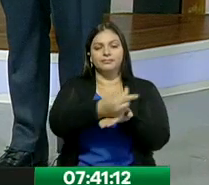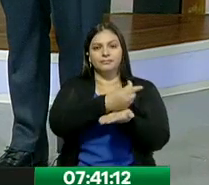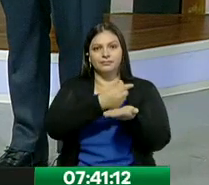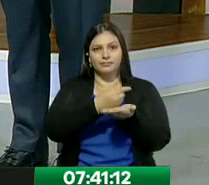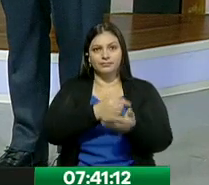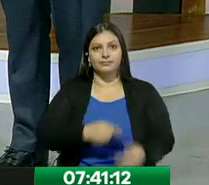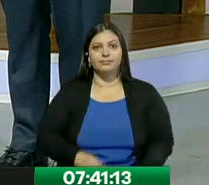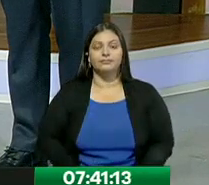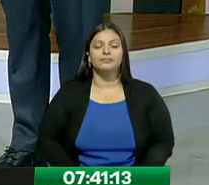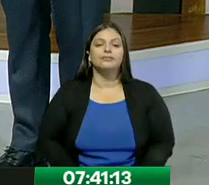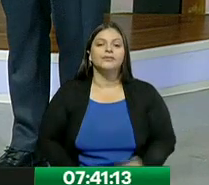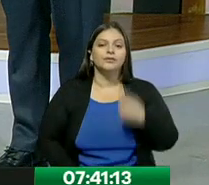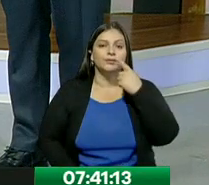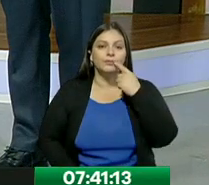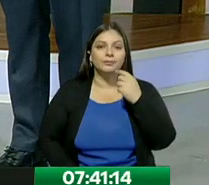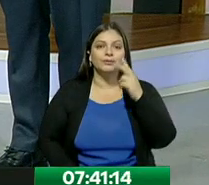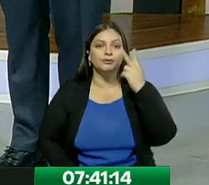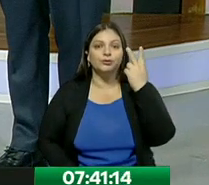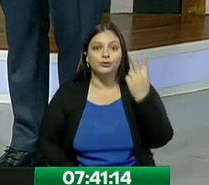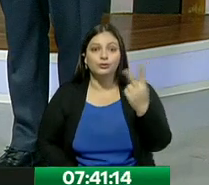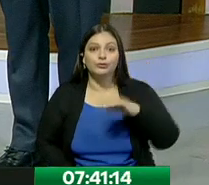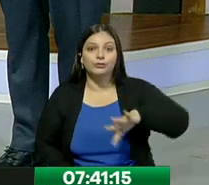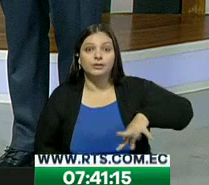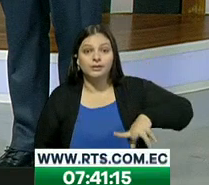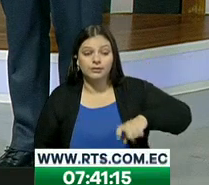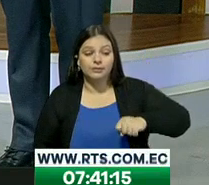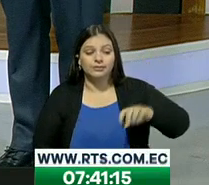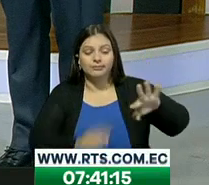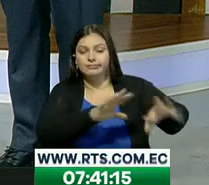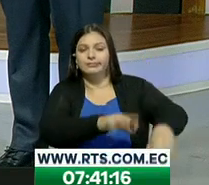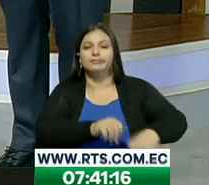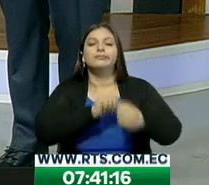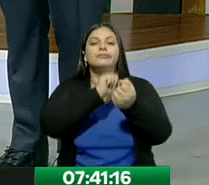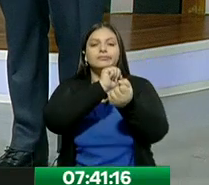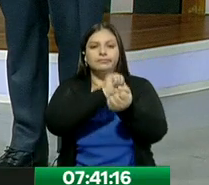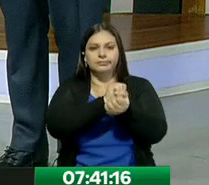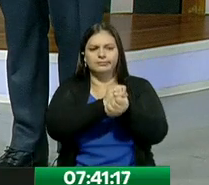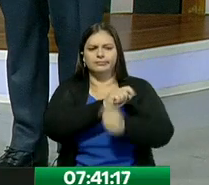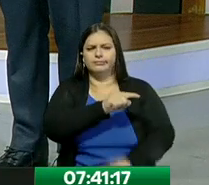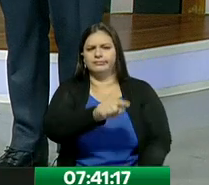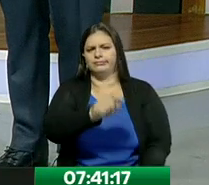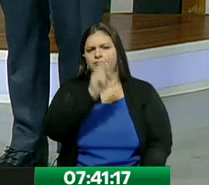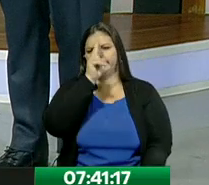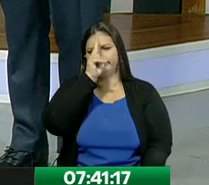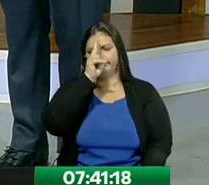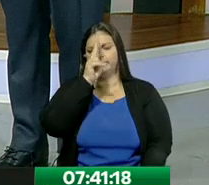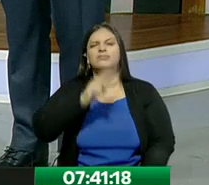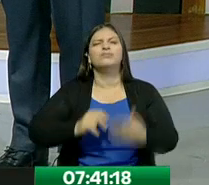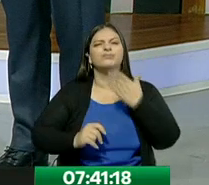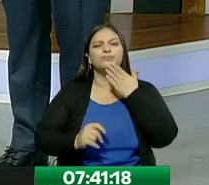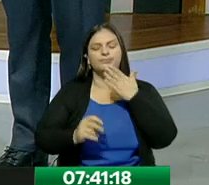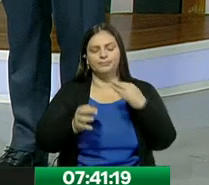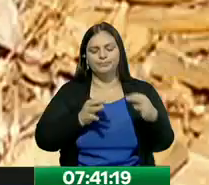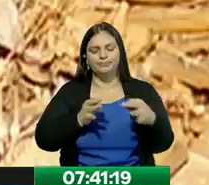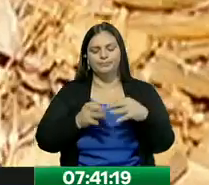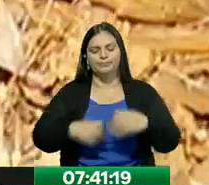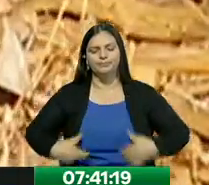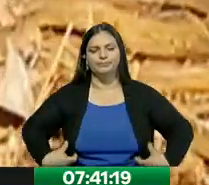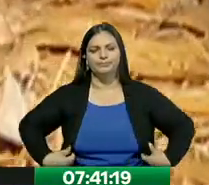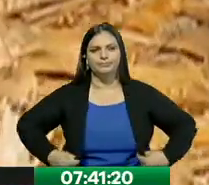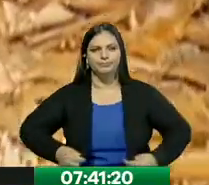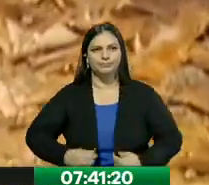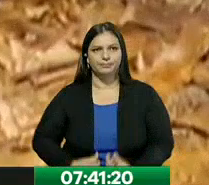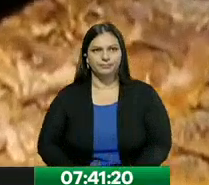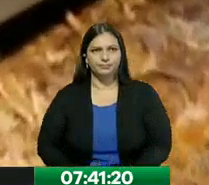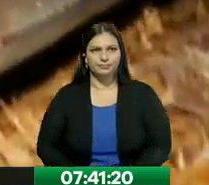relataron el modus operandi de los aprehendidos, que simulaban ser pasajeros. Enseguida los detalles. Me dijeron